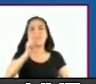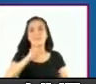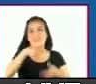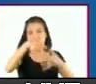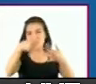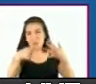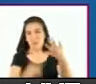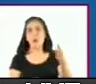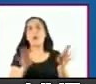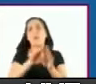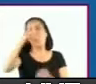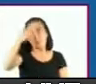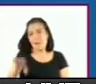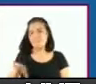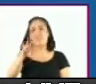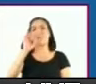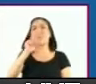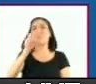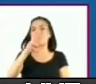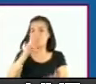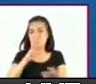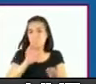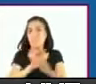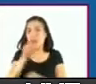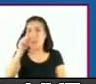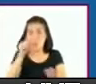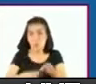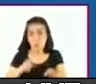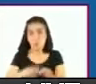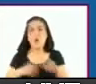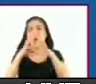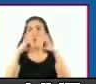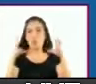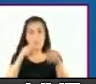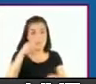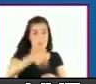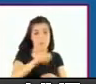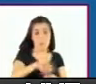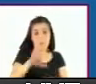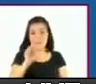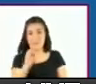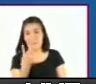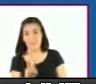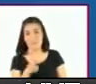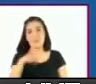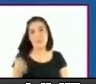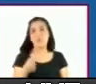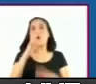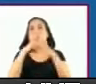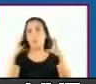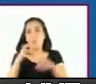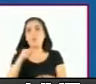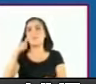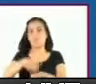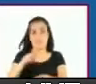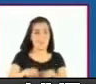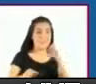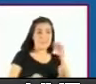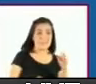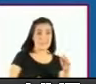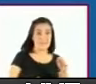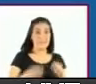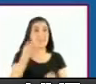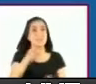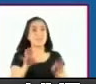cabo para determinar el color del globo en la posición 42 y del globo en la posición 60? Si se